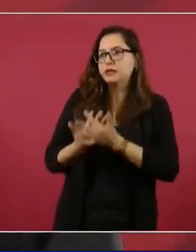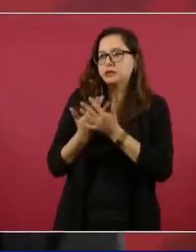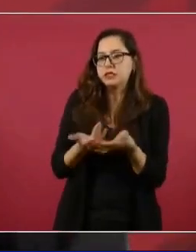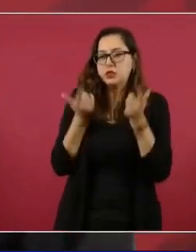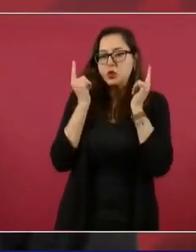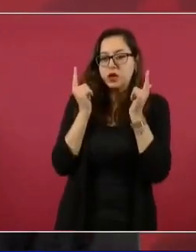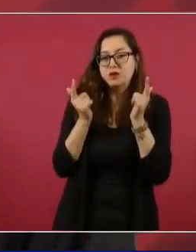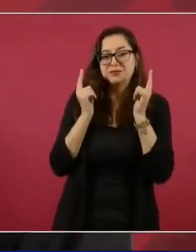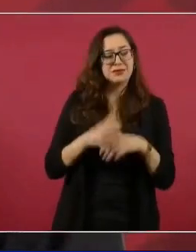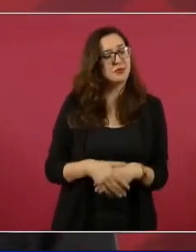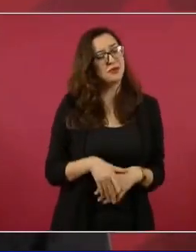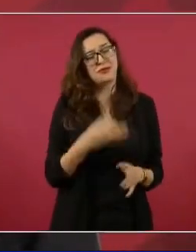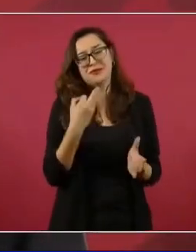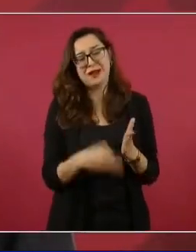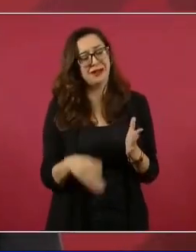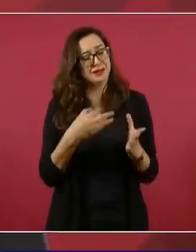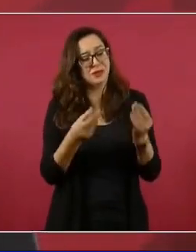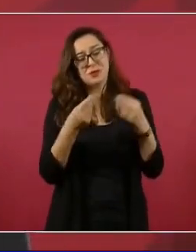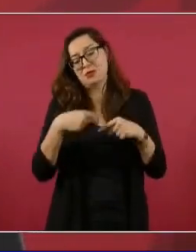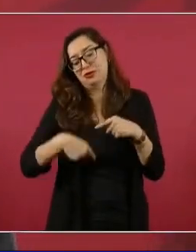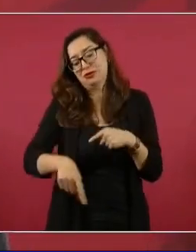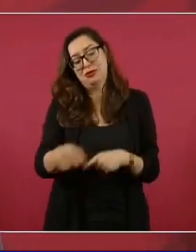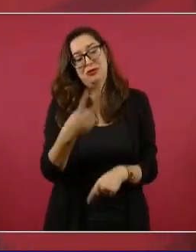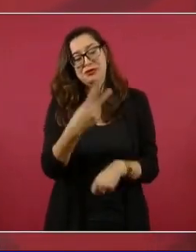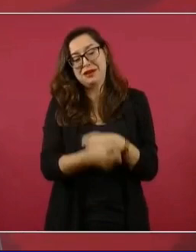Falta muchísimo.